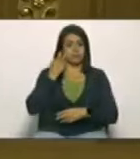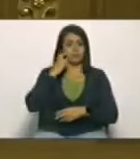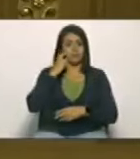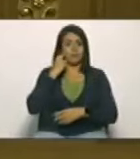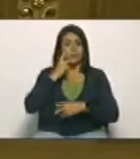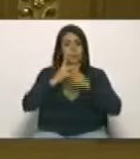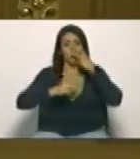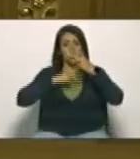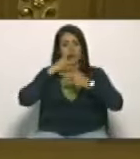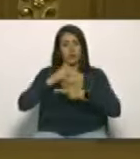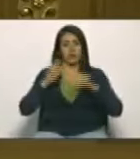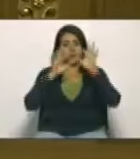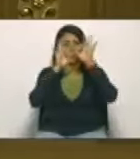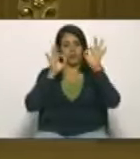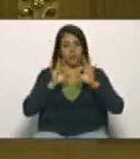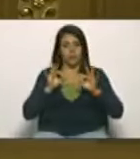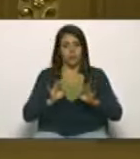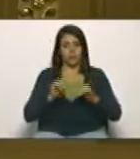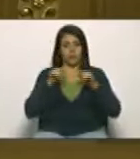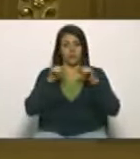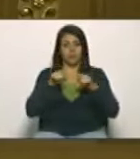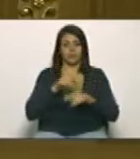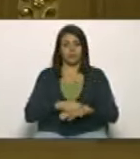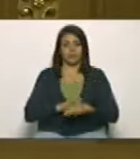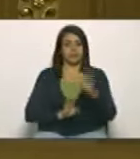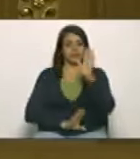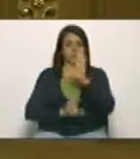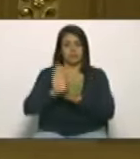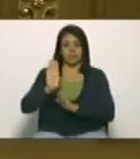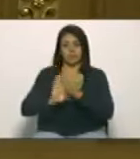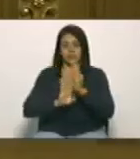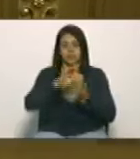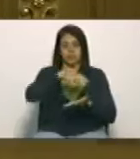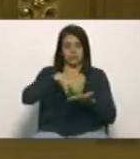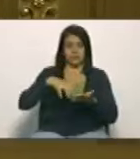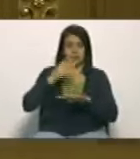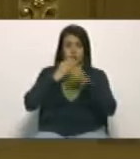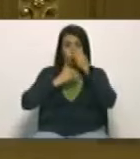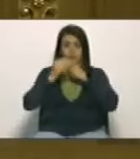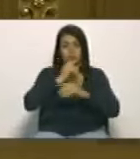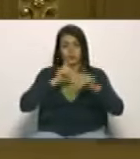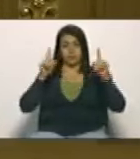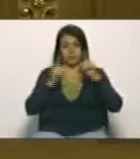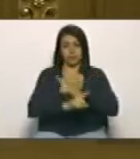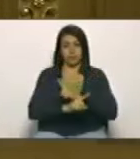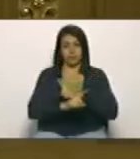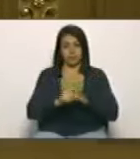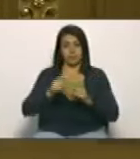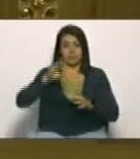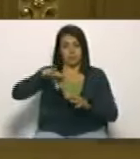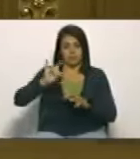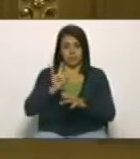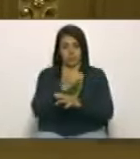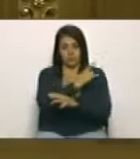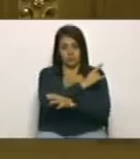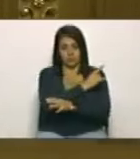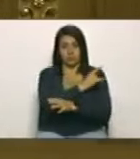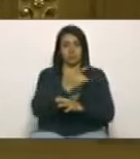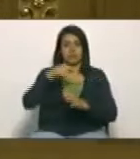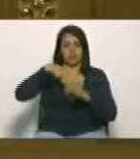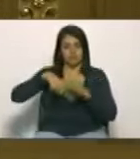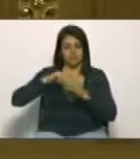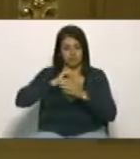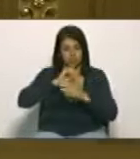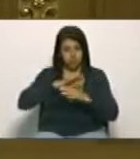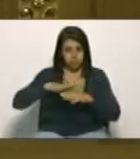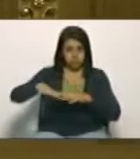como política estratégica para el desarrollo agroalimentario, sustitución de plantaciones, expandir superficies del